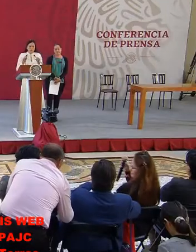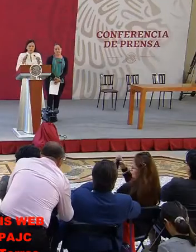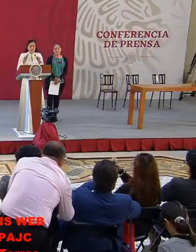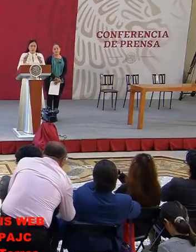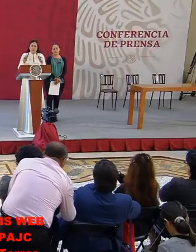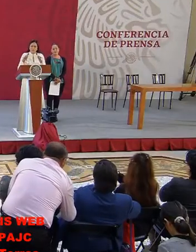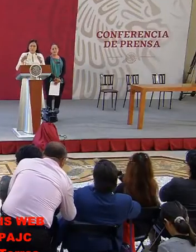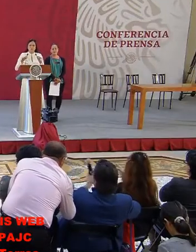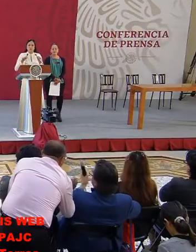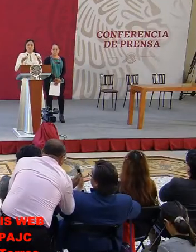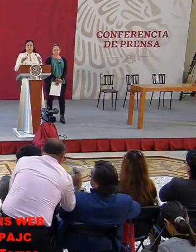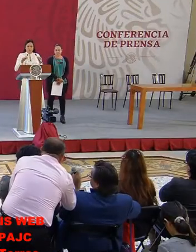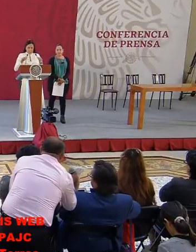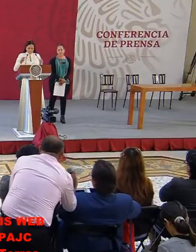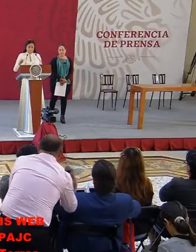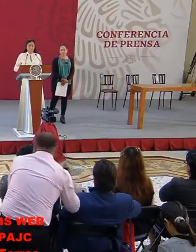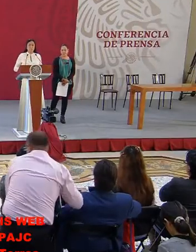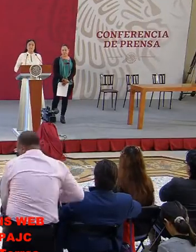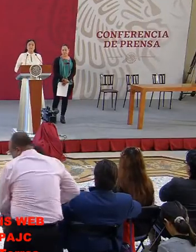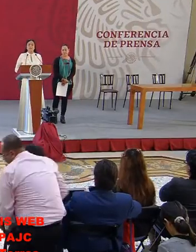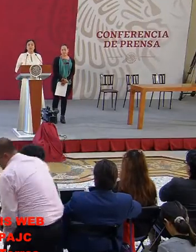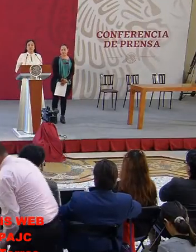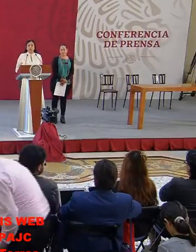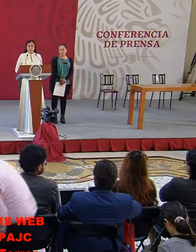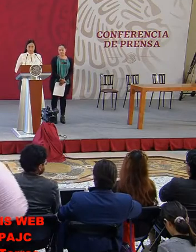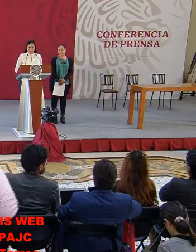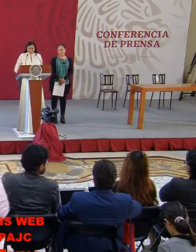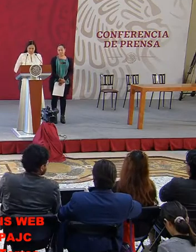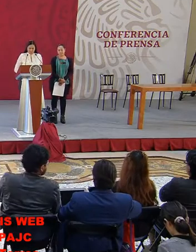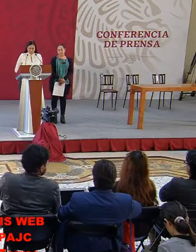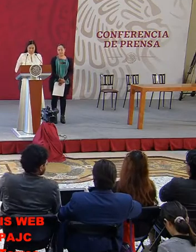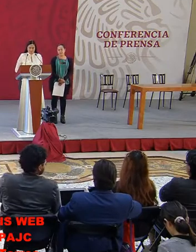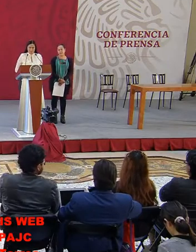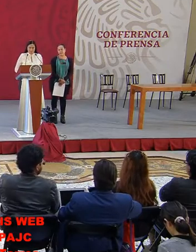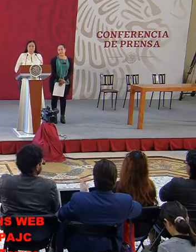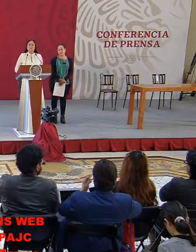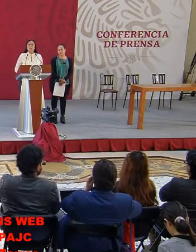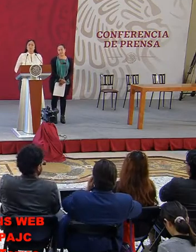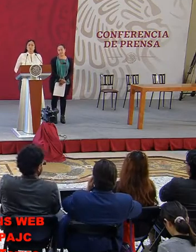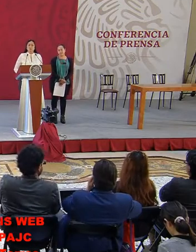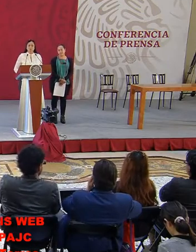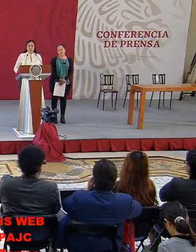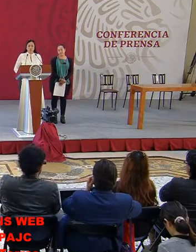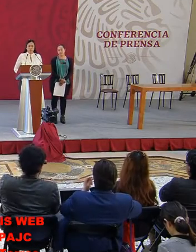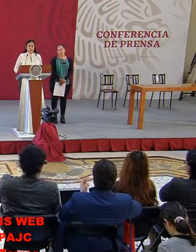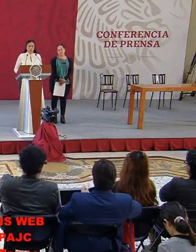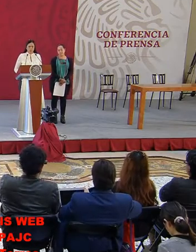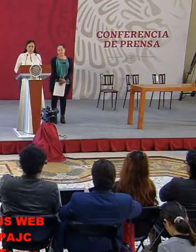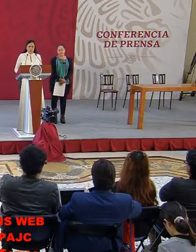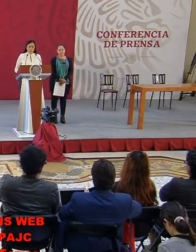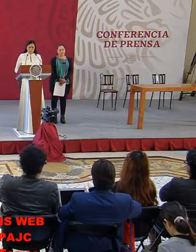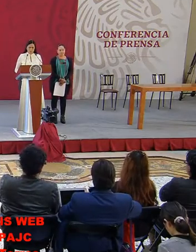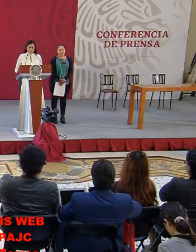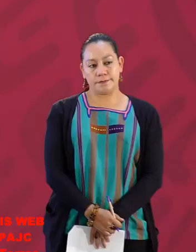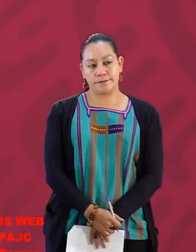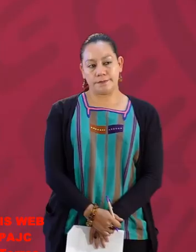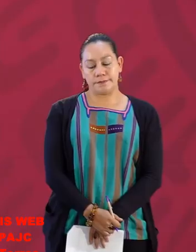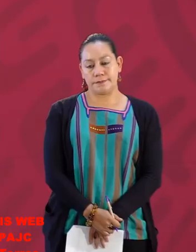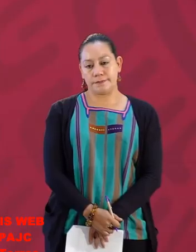No tenemos el dato preciso de cuántas estancias tendrían que ampliarse en caso de IMSS. Lo vamos a consultar con ellos y se